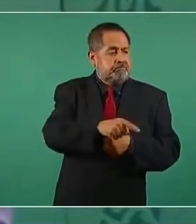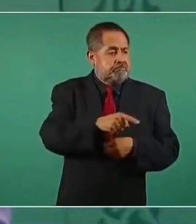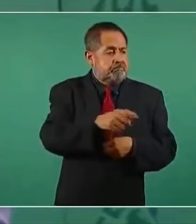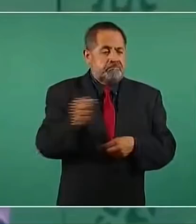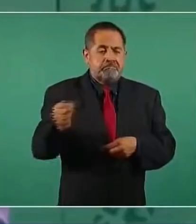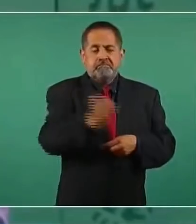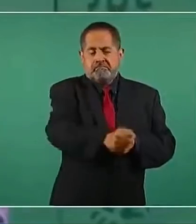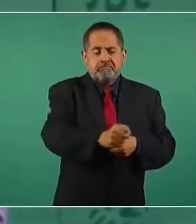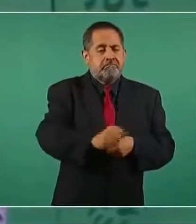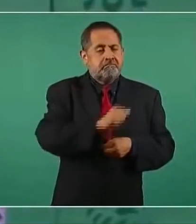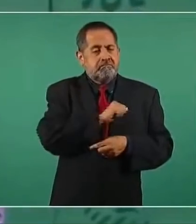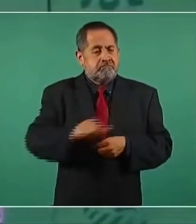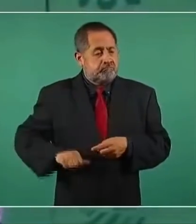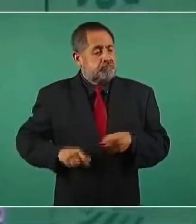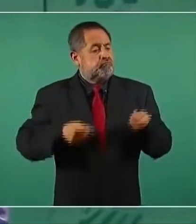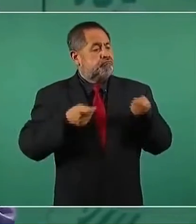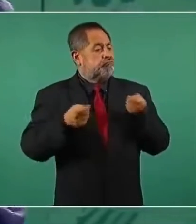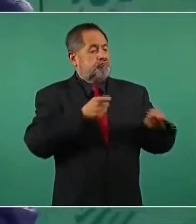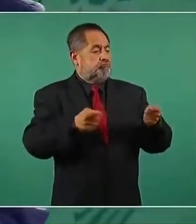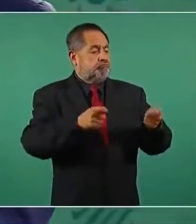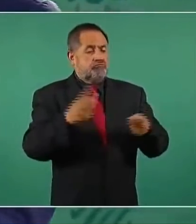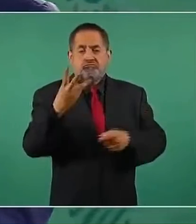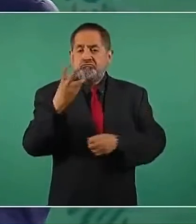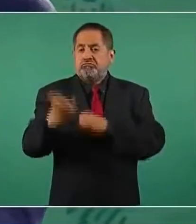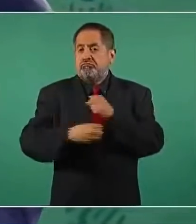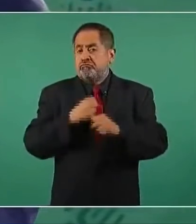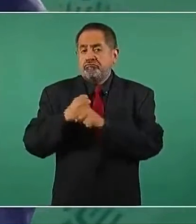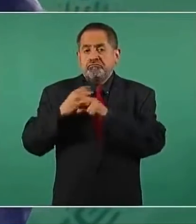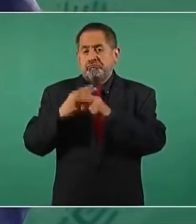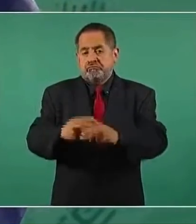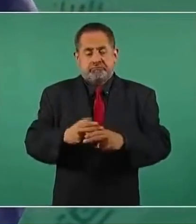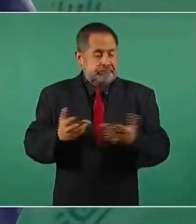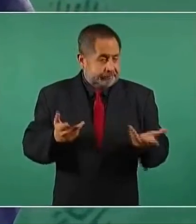siglos. Con la independencia,